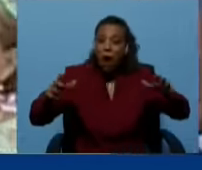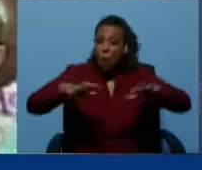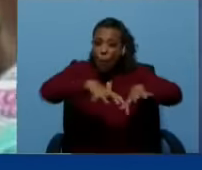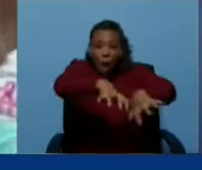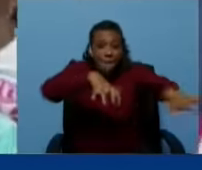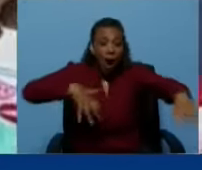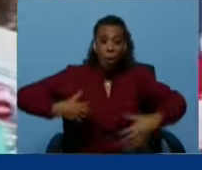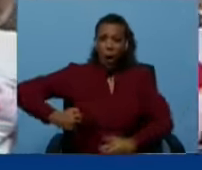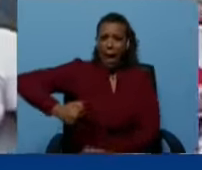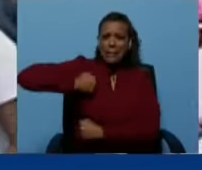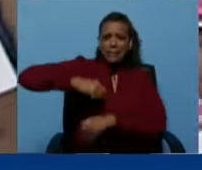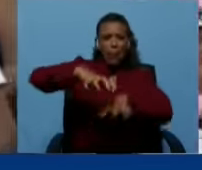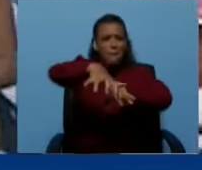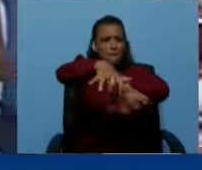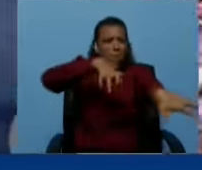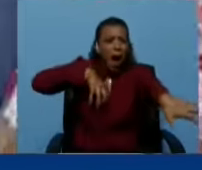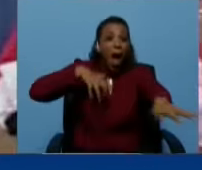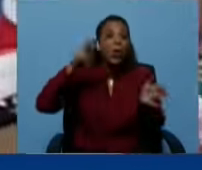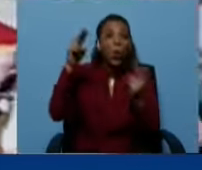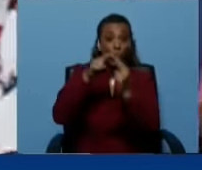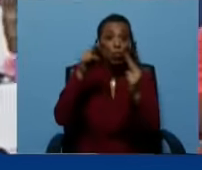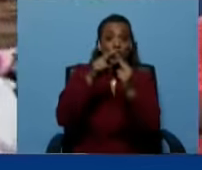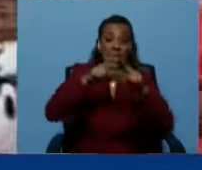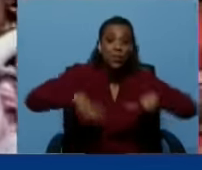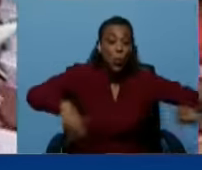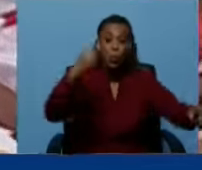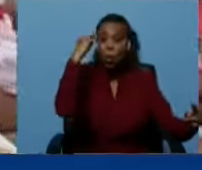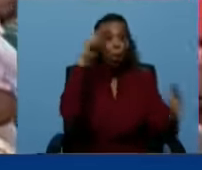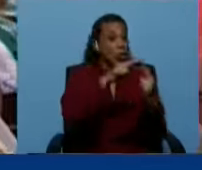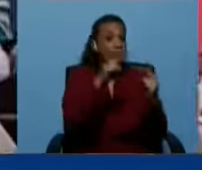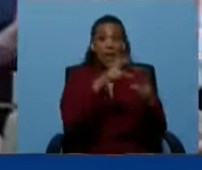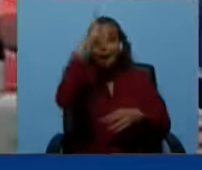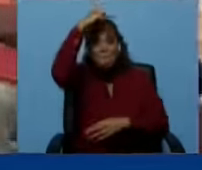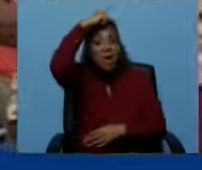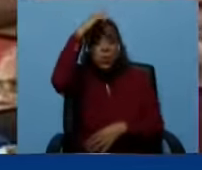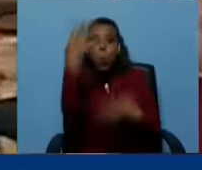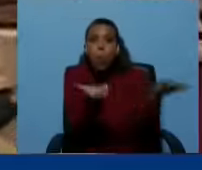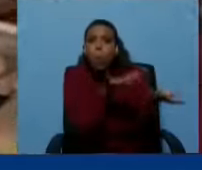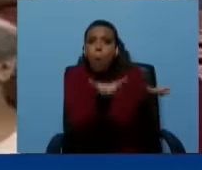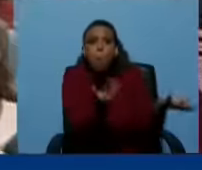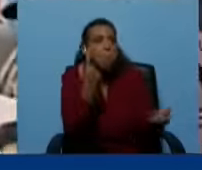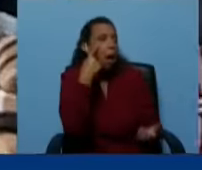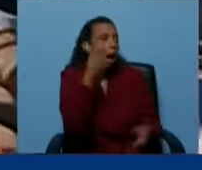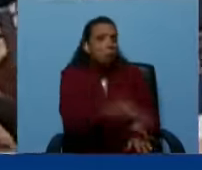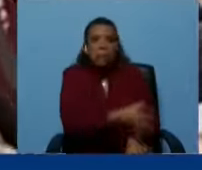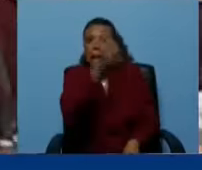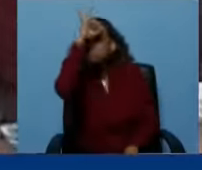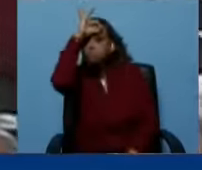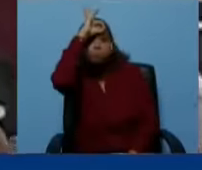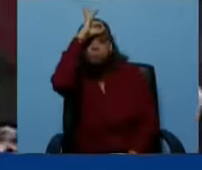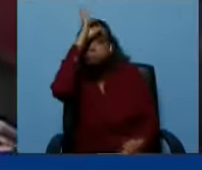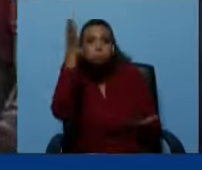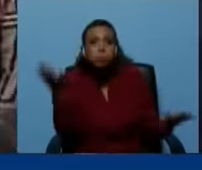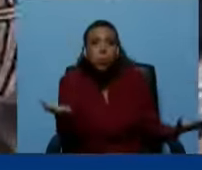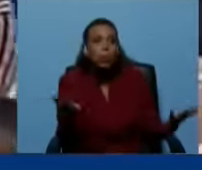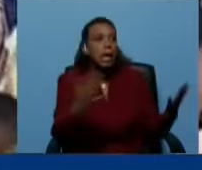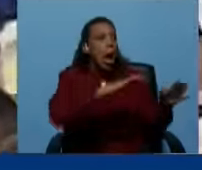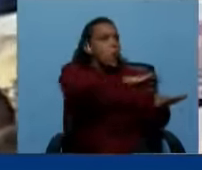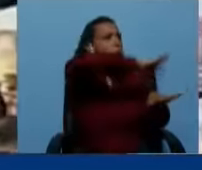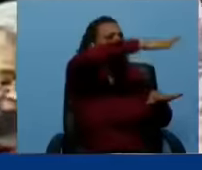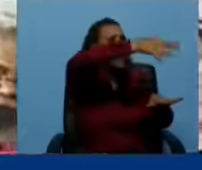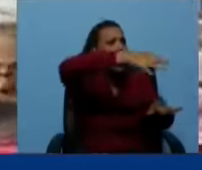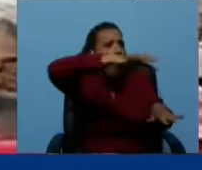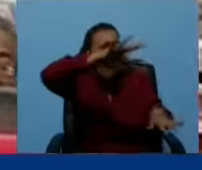ejército, conocieron el terreno desconocido, cada vericueto, cada pasaje,